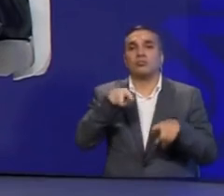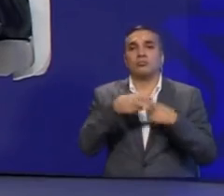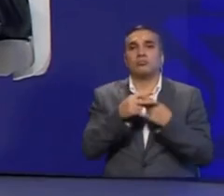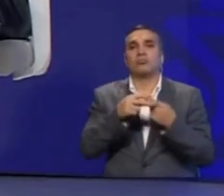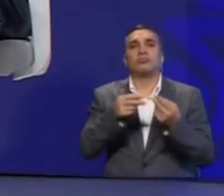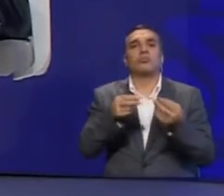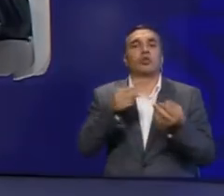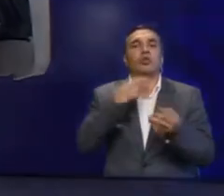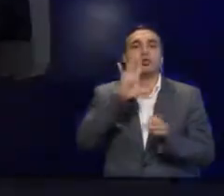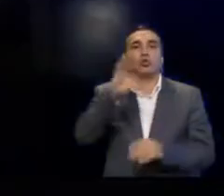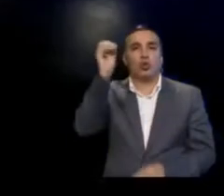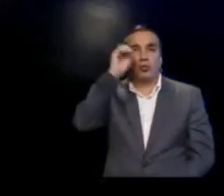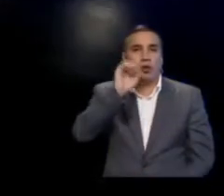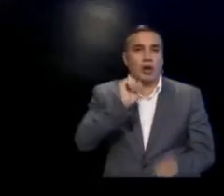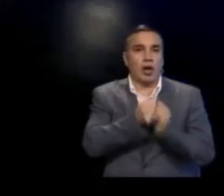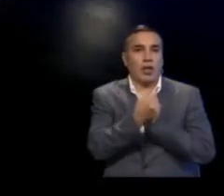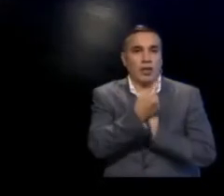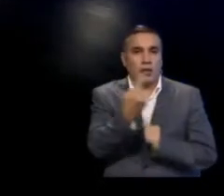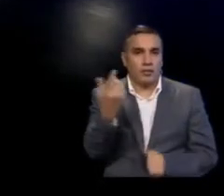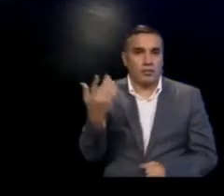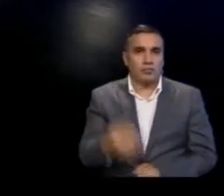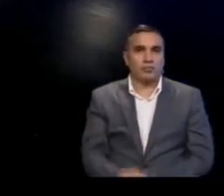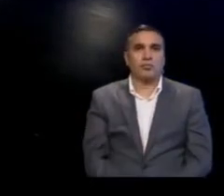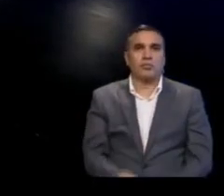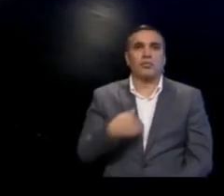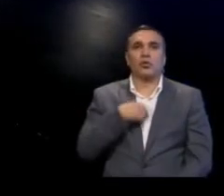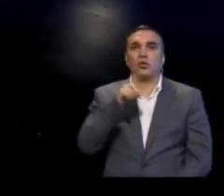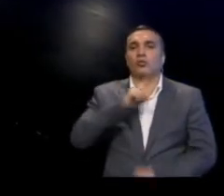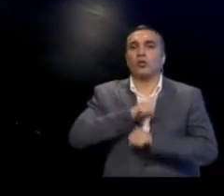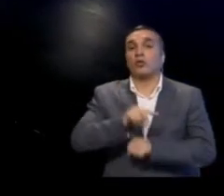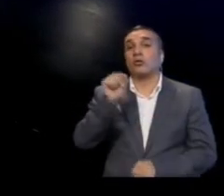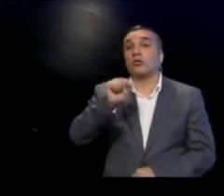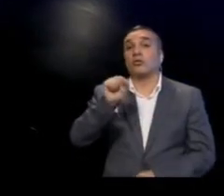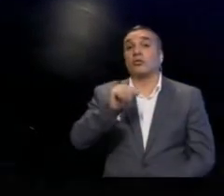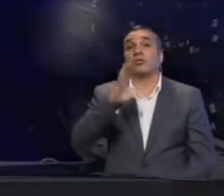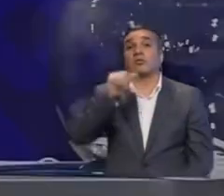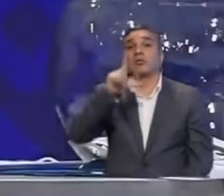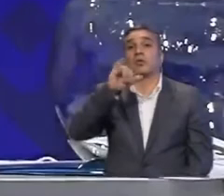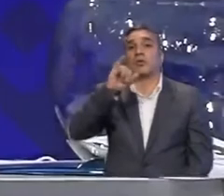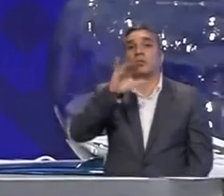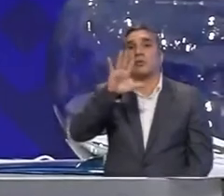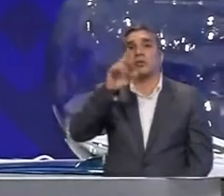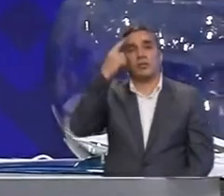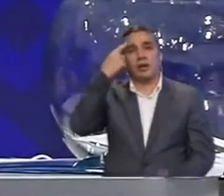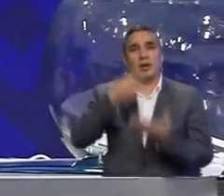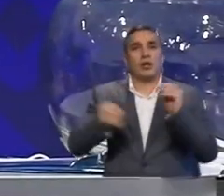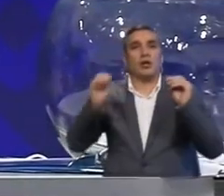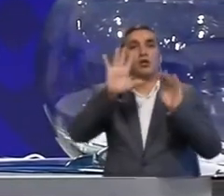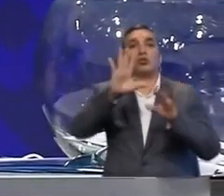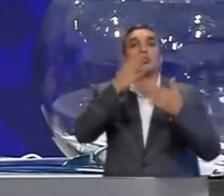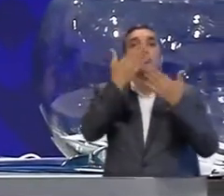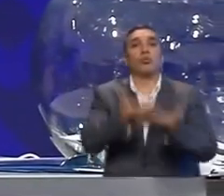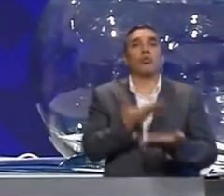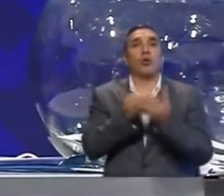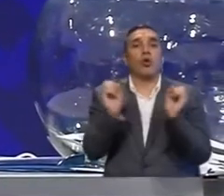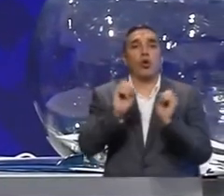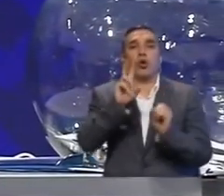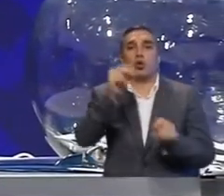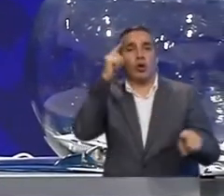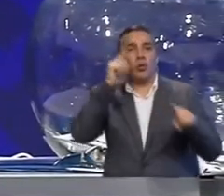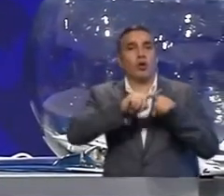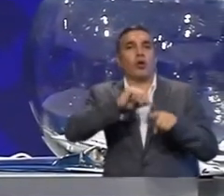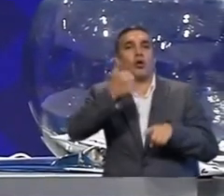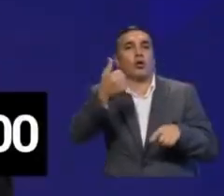las réplicas de nuestros candidatos. Cada uno va a tener un minuto. Así es, candidato Celi, empezamos con usted para profundizar sus propuestas o rebatir alguna de las